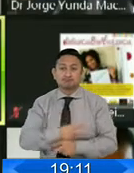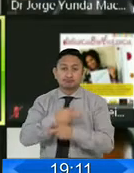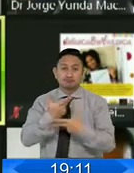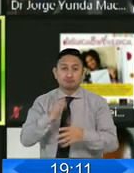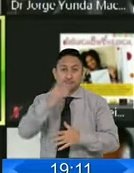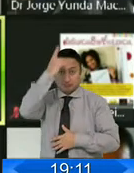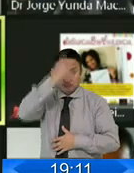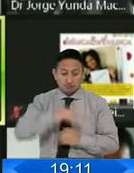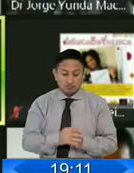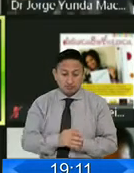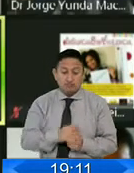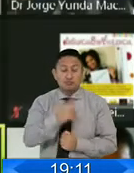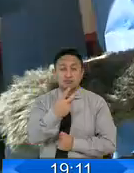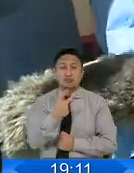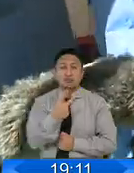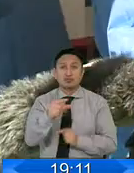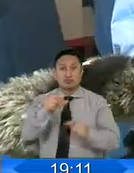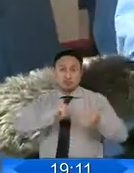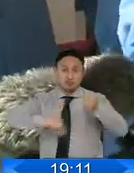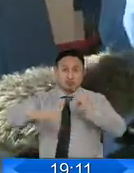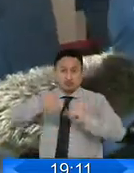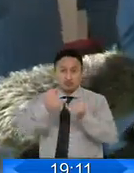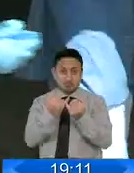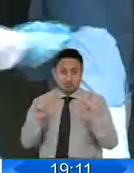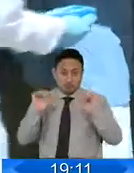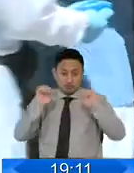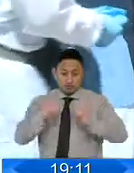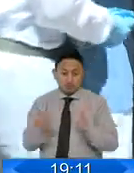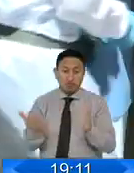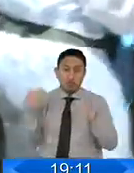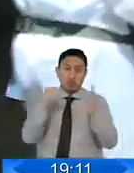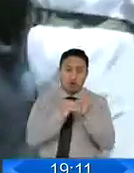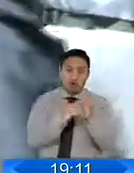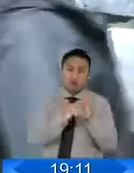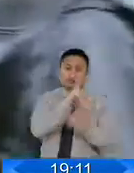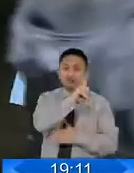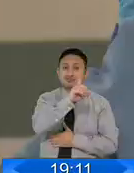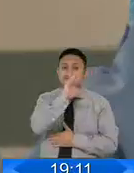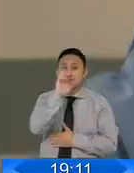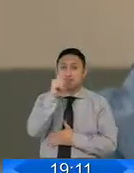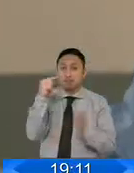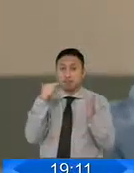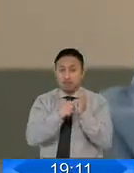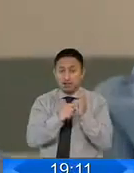resolución para que dos laboratorios independientes vuelvan a validar las 100,000 pruebas